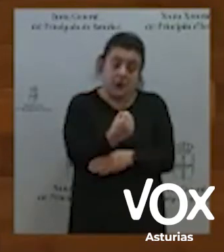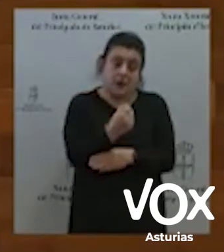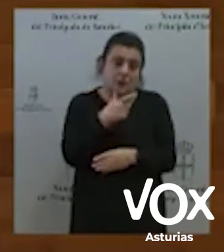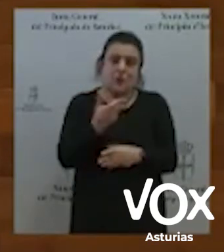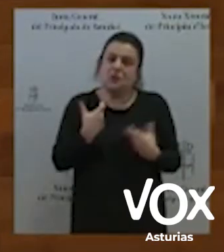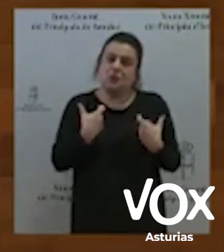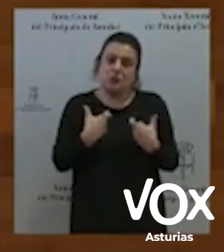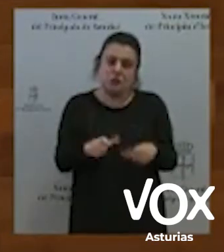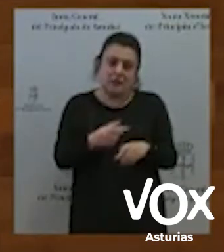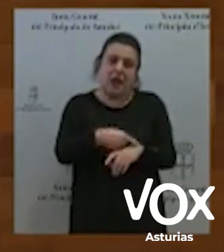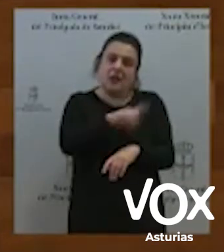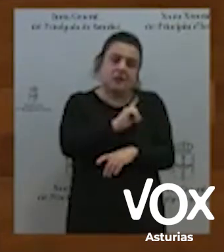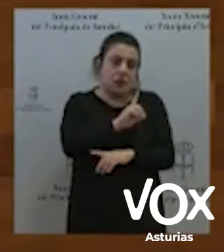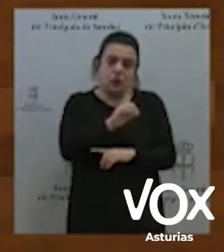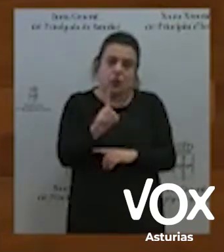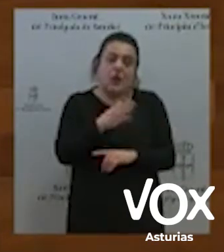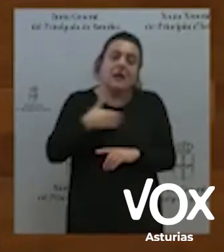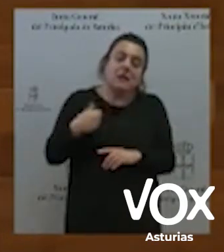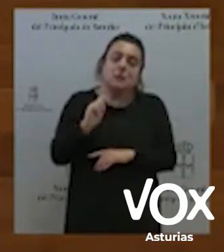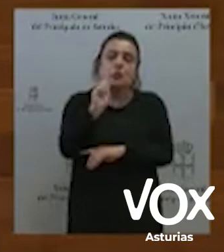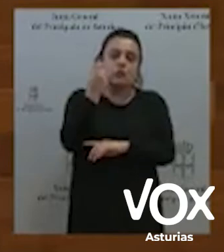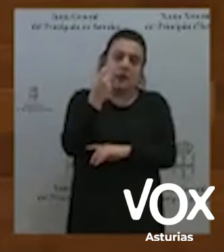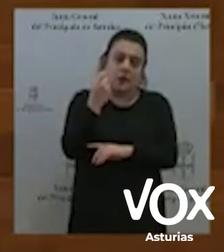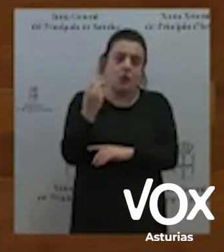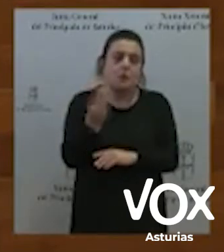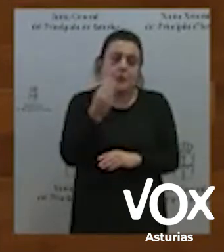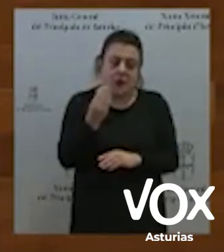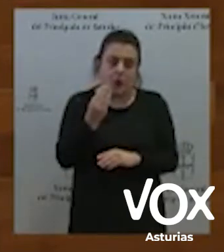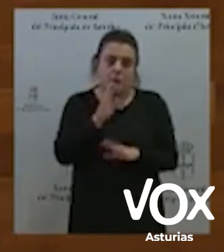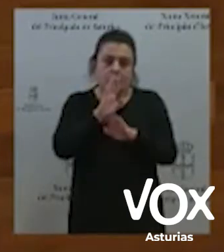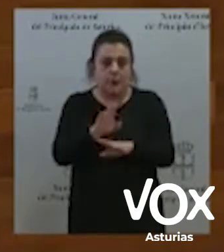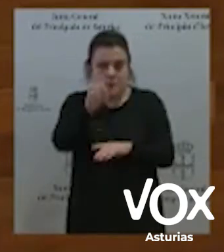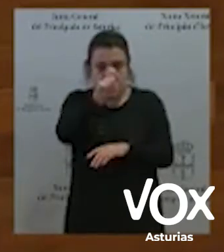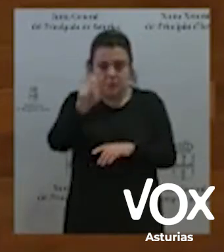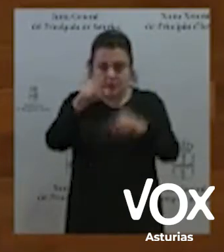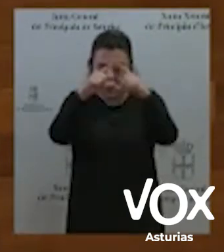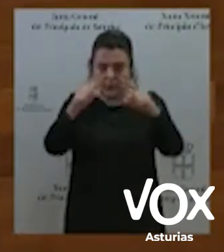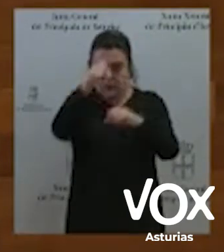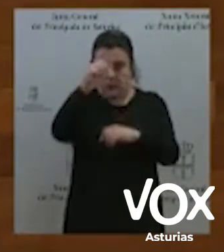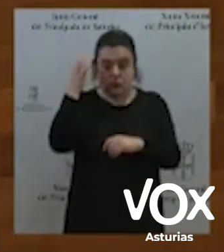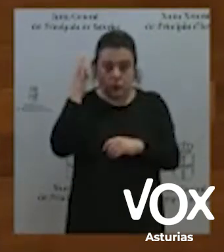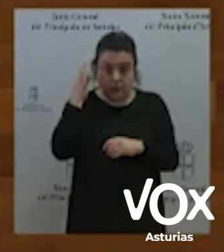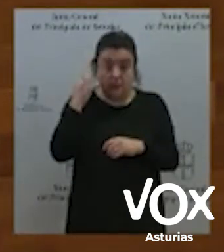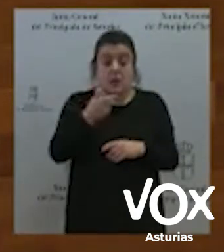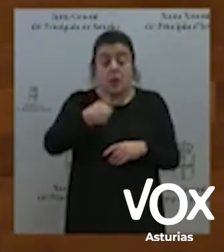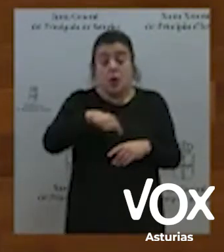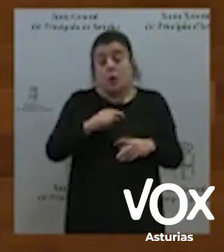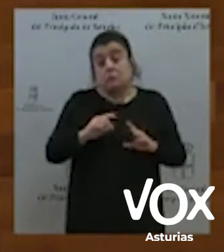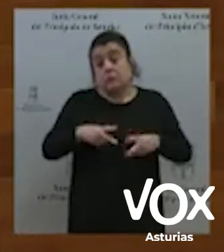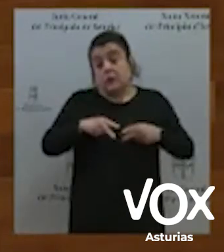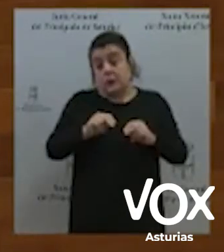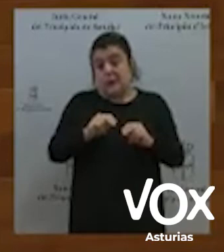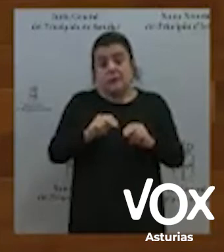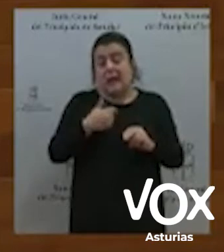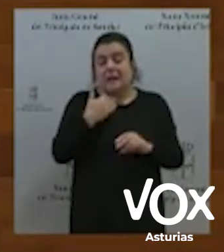los asturianos. Y finalizo con ustedes. Quiero terminar con la misma frase del señor Barbón con